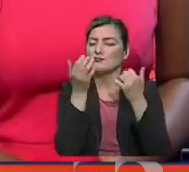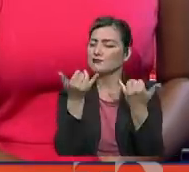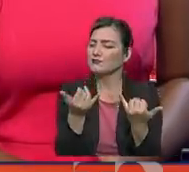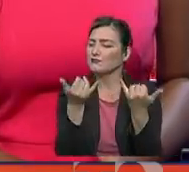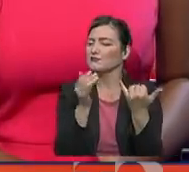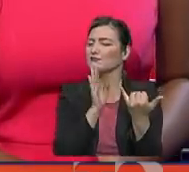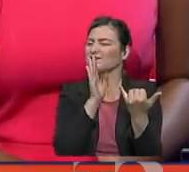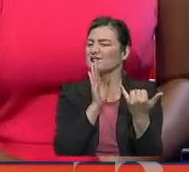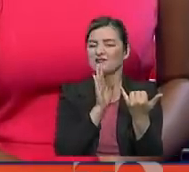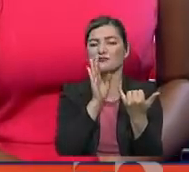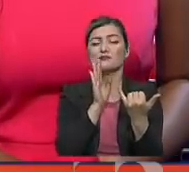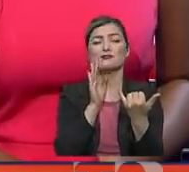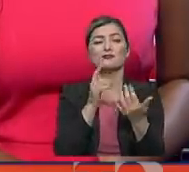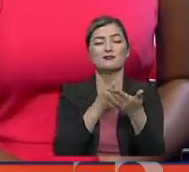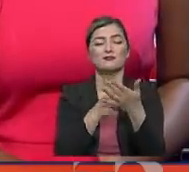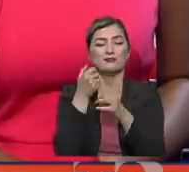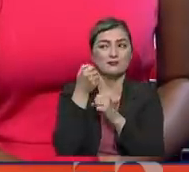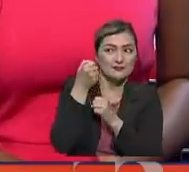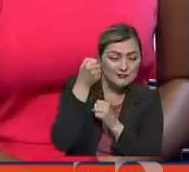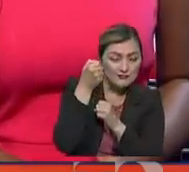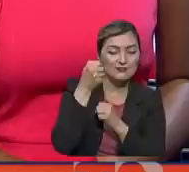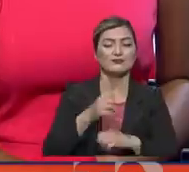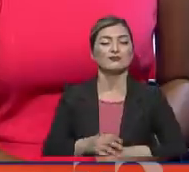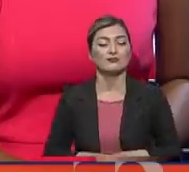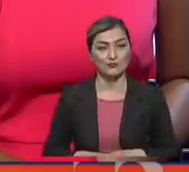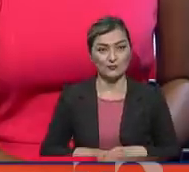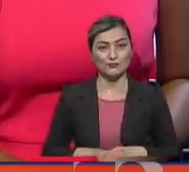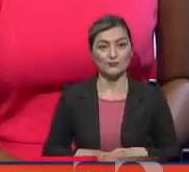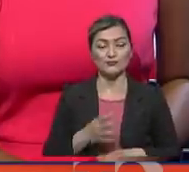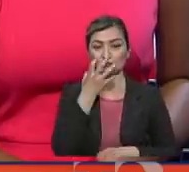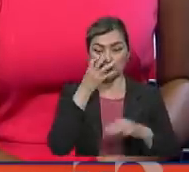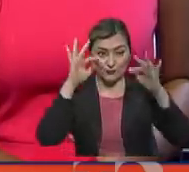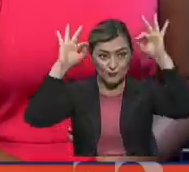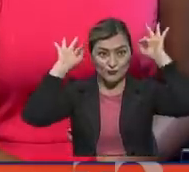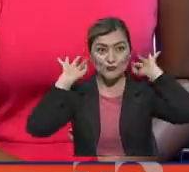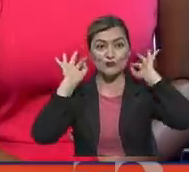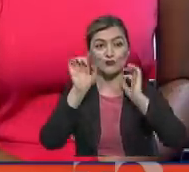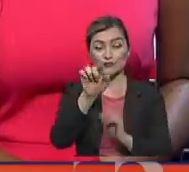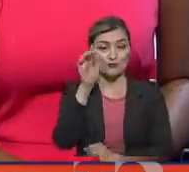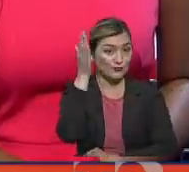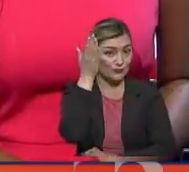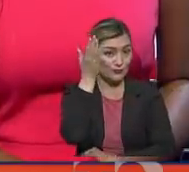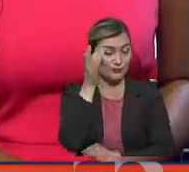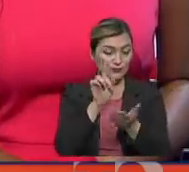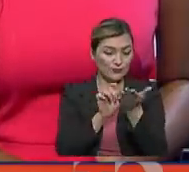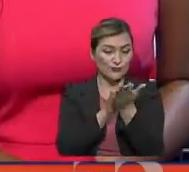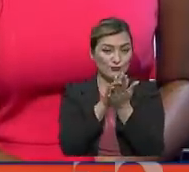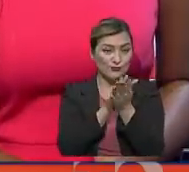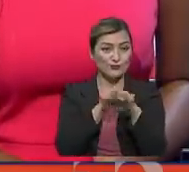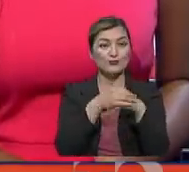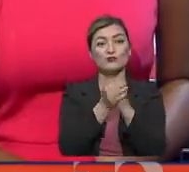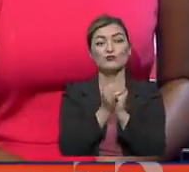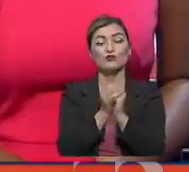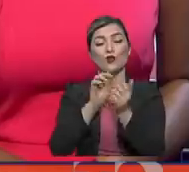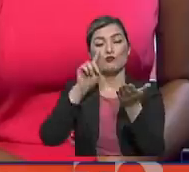época invernal debe ser el paraguas y, por supuesto, su mascarilla, ya lo sabe, gel de manos, desinfectante o puede